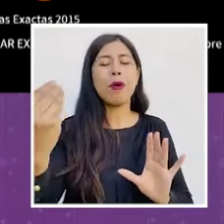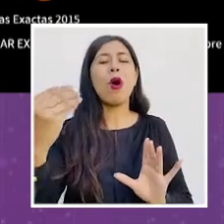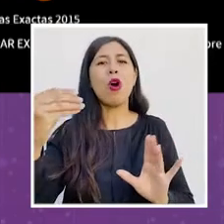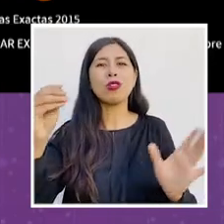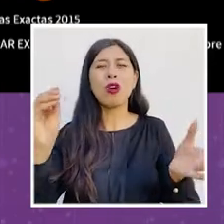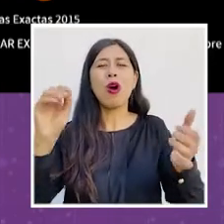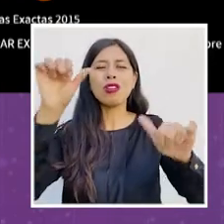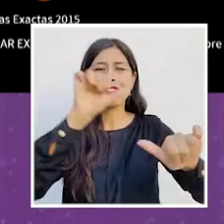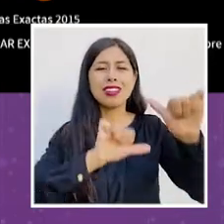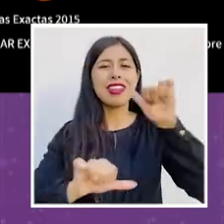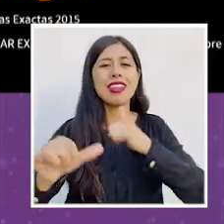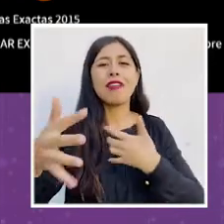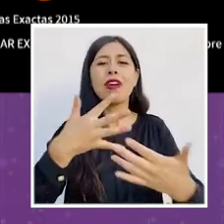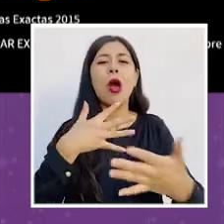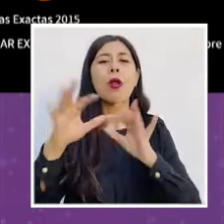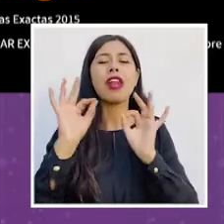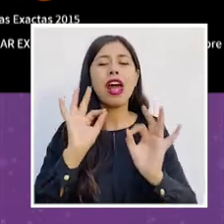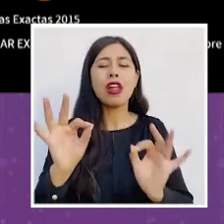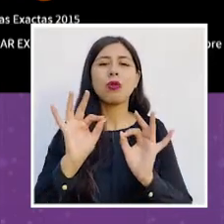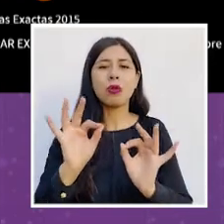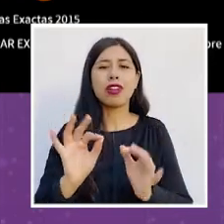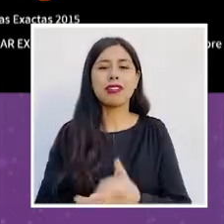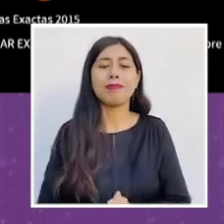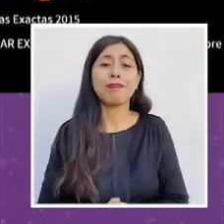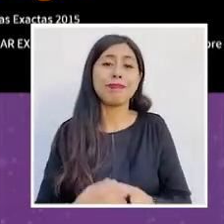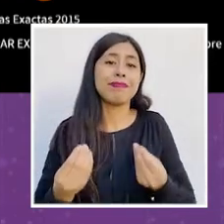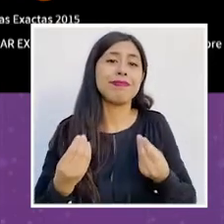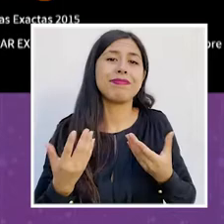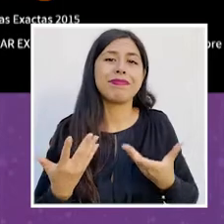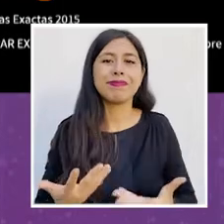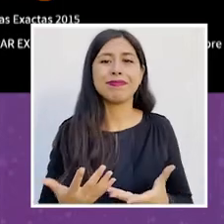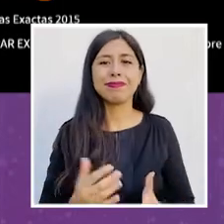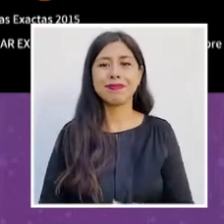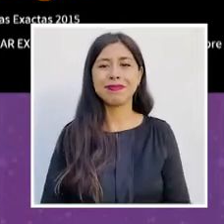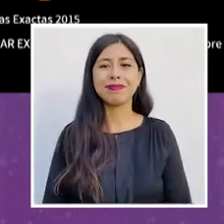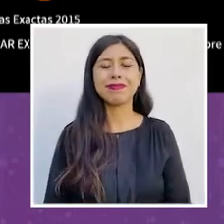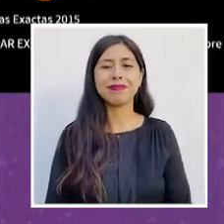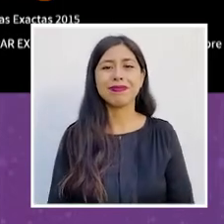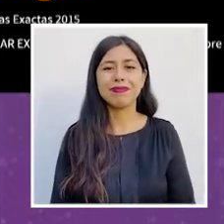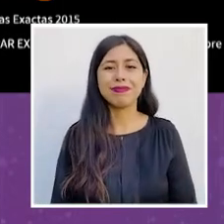extraordinarios eventos científicos naturales. Muy bien.